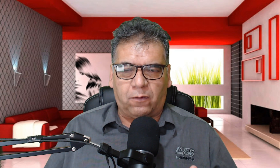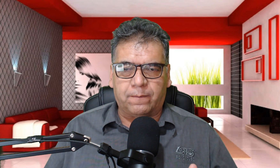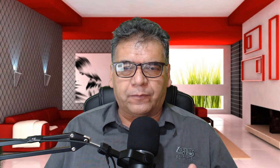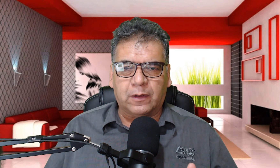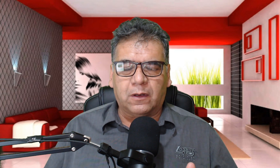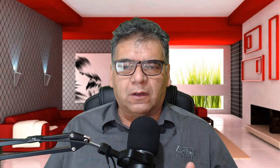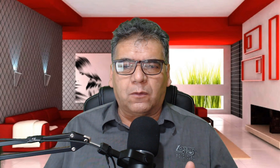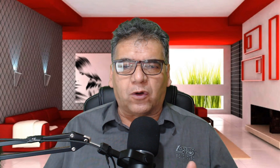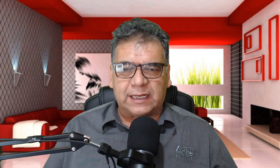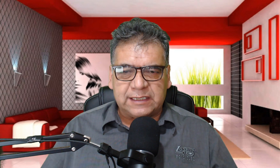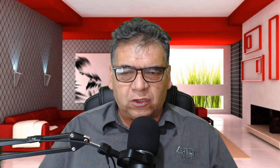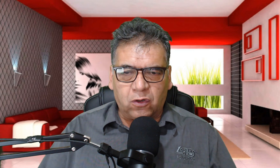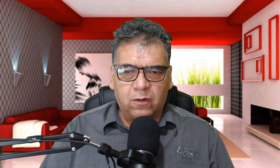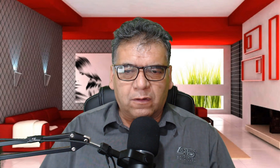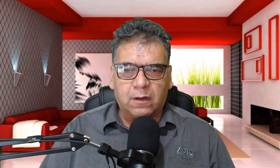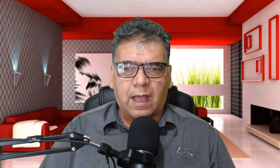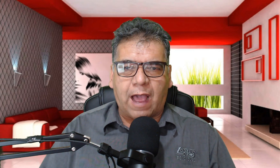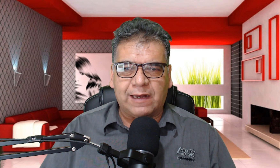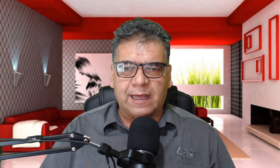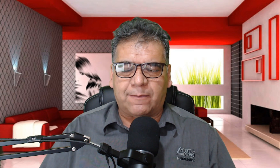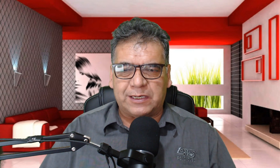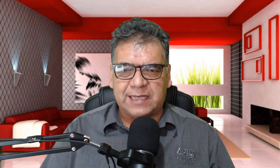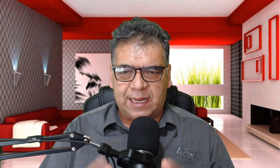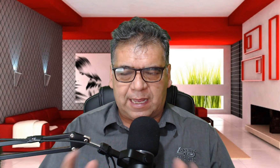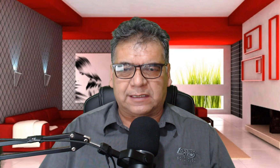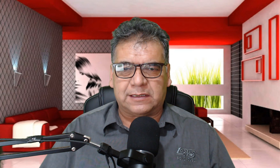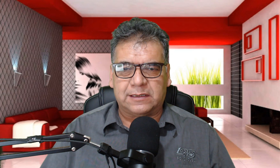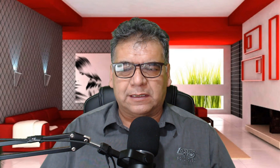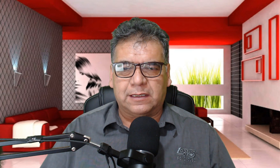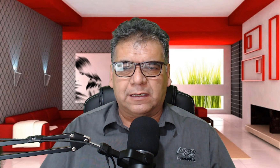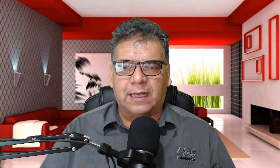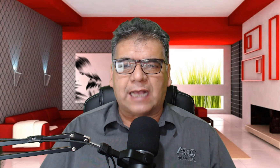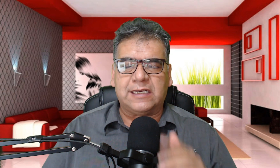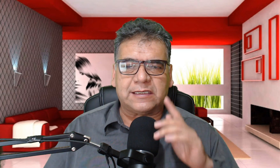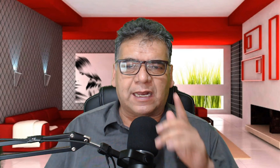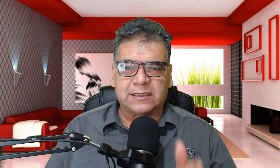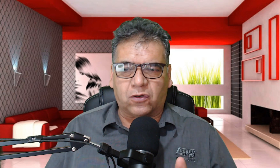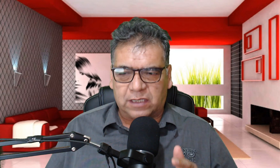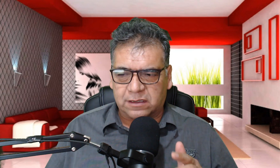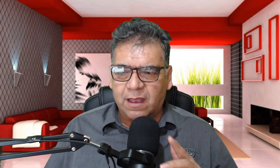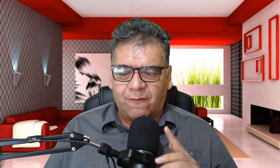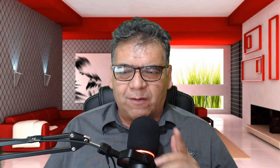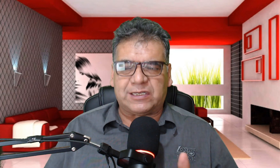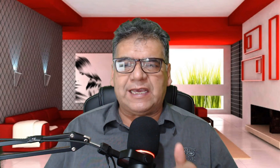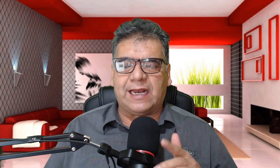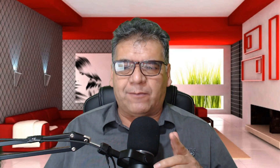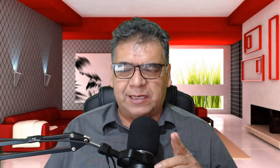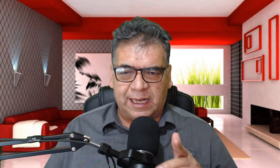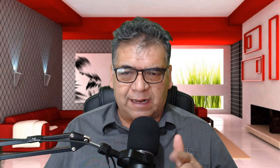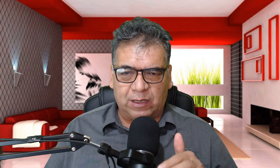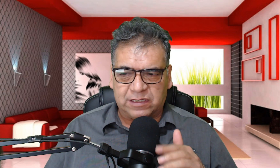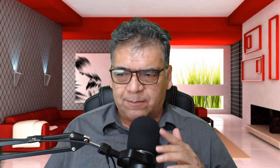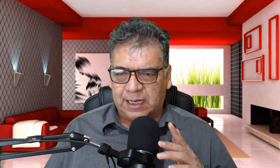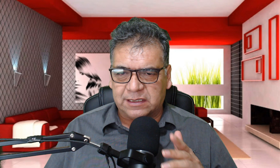tratado, porque si no, habría represalias. Así están las cosas. Vamos a ir a la